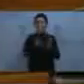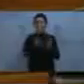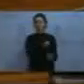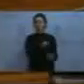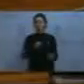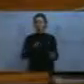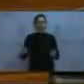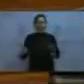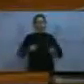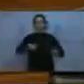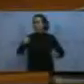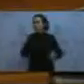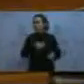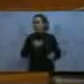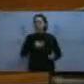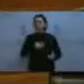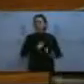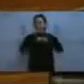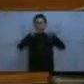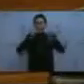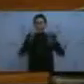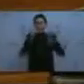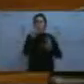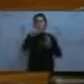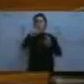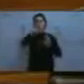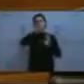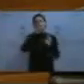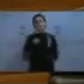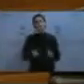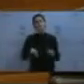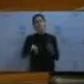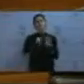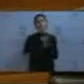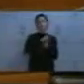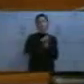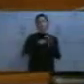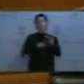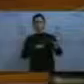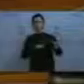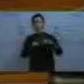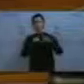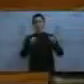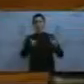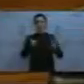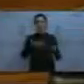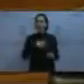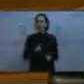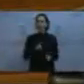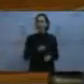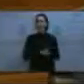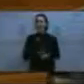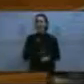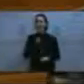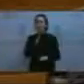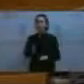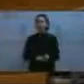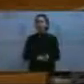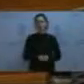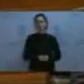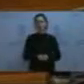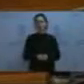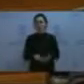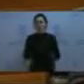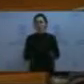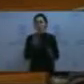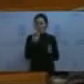Y tenemos claro que si ustedes quieren cambiar la condición del asturiano, por lo menos tengan la valentía de traerlo de frente a esta Cámara. Y si usted ha emprendido